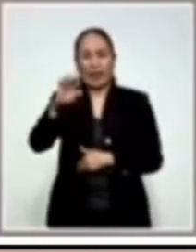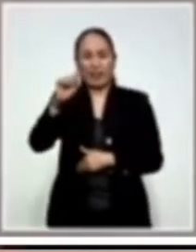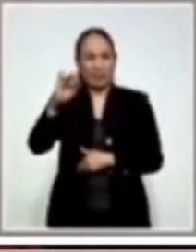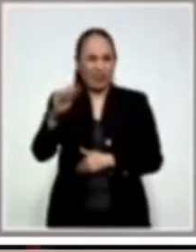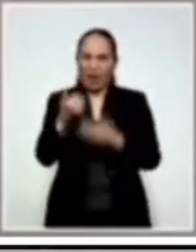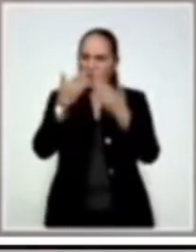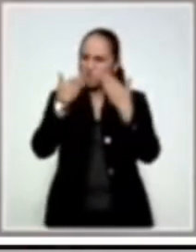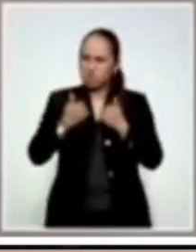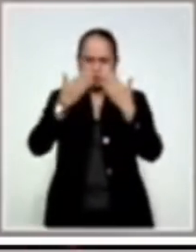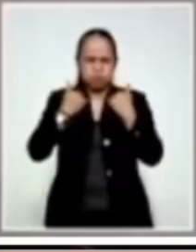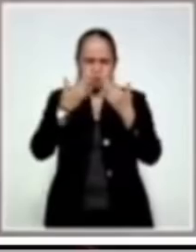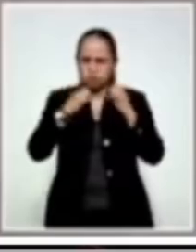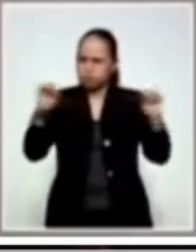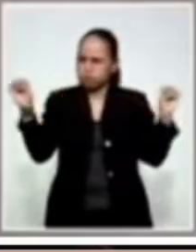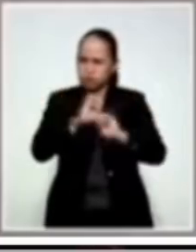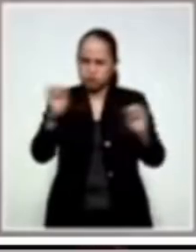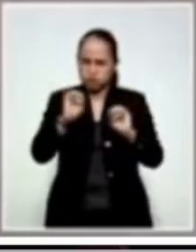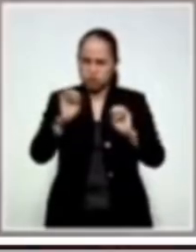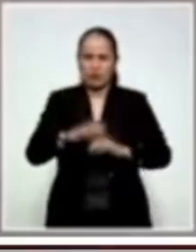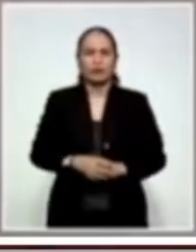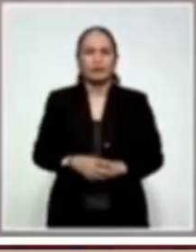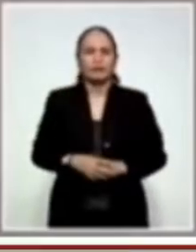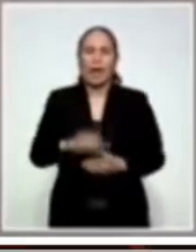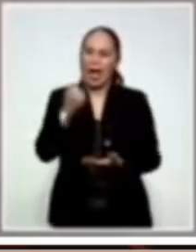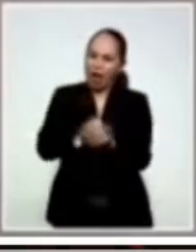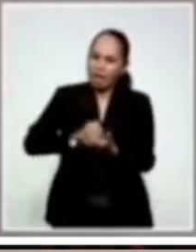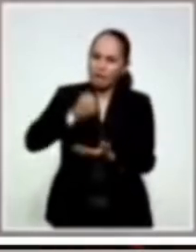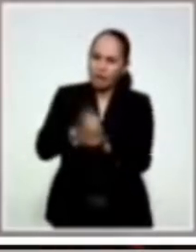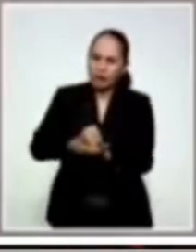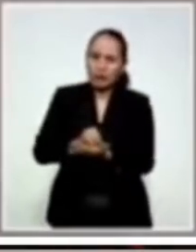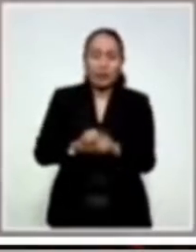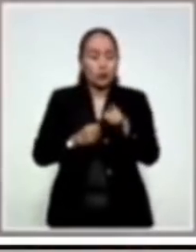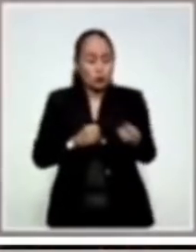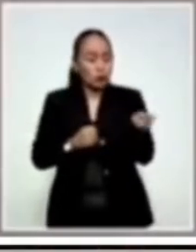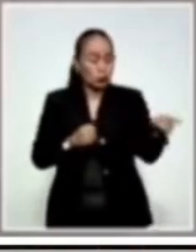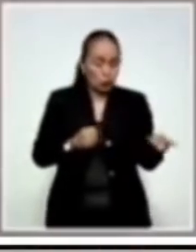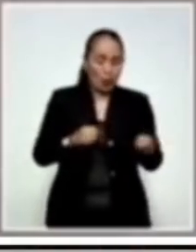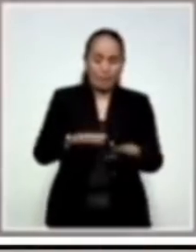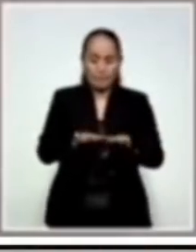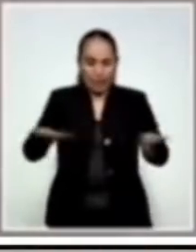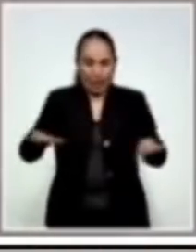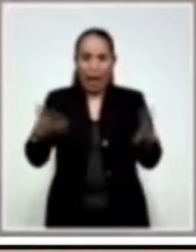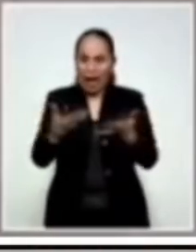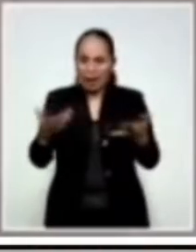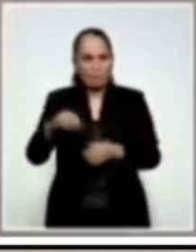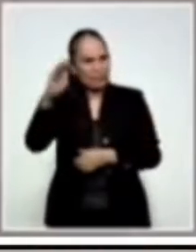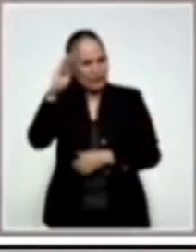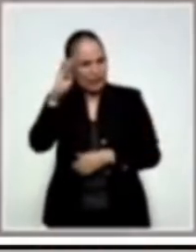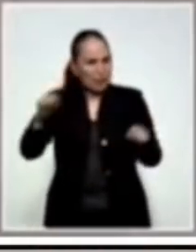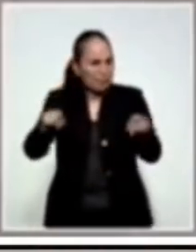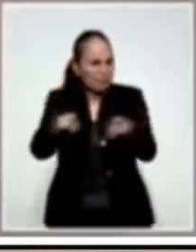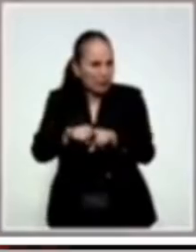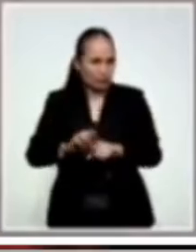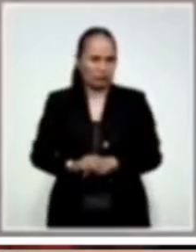la mínima ética que exige estar de acuerdo sobre el mismo piso de los hechos. Después los